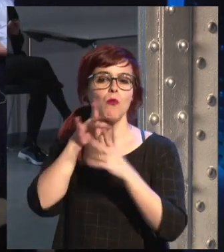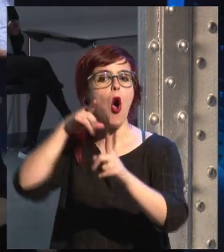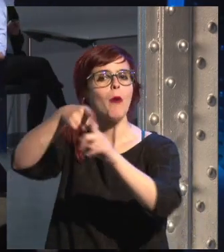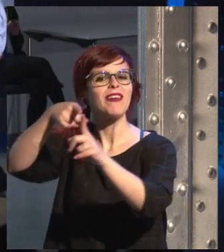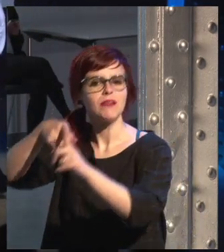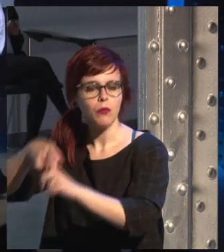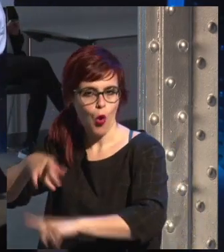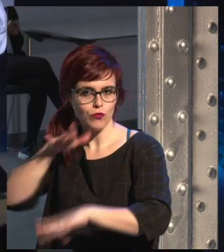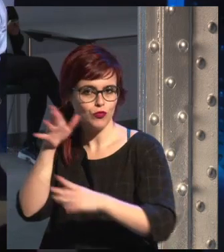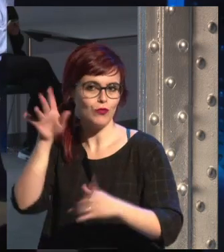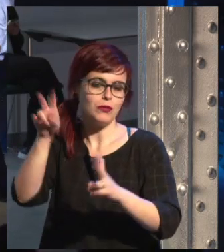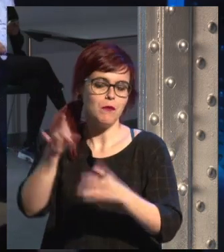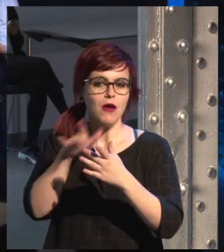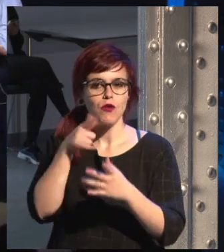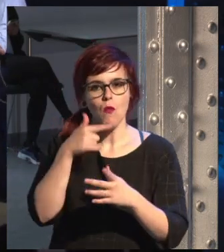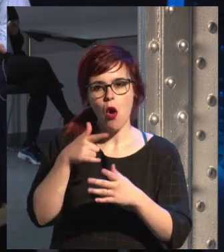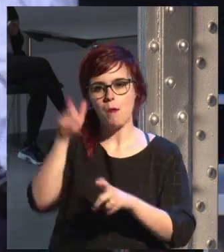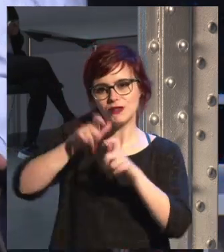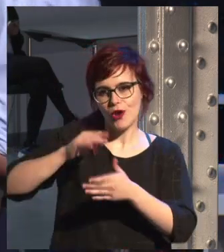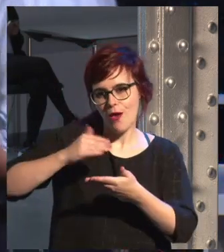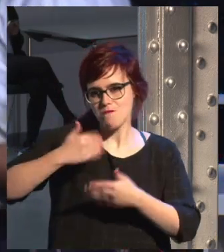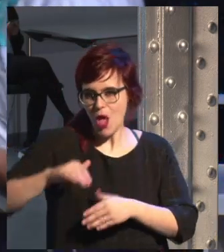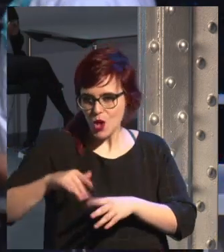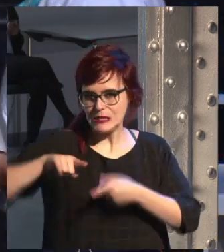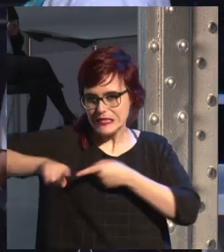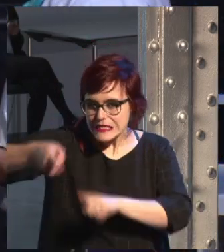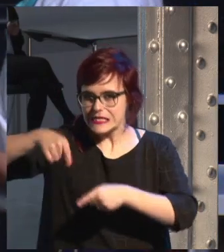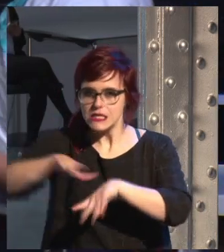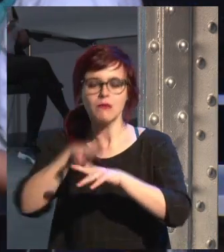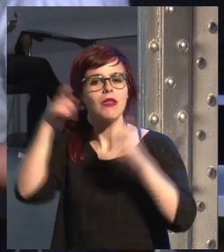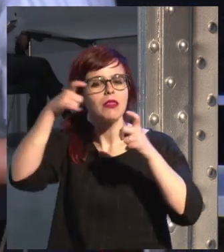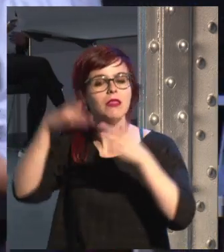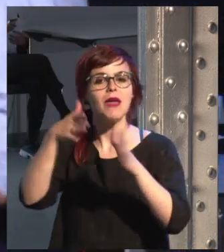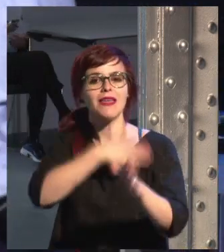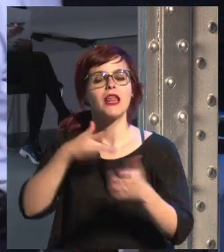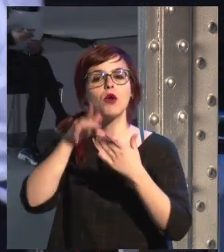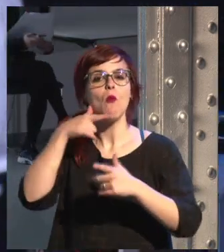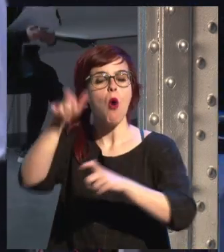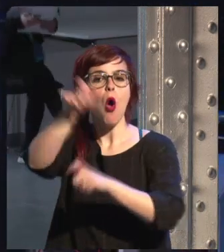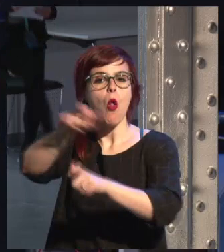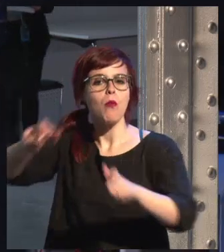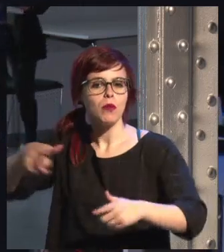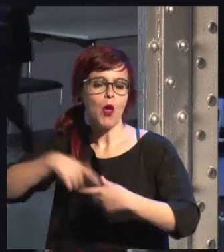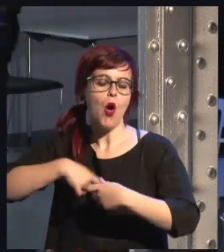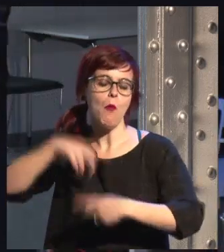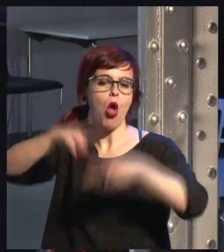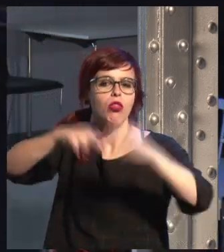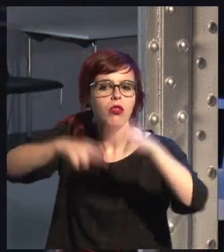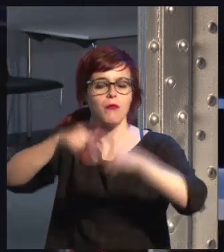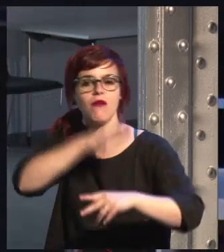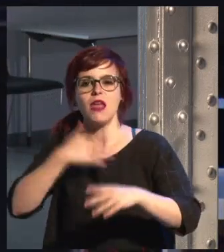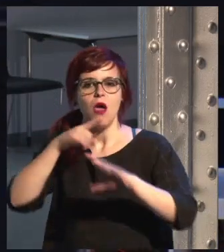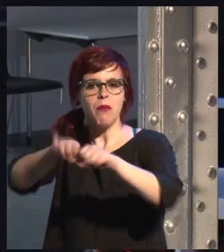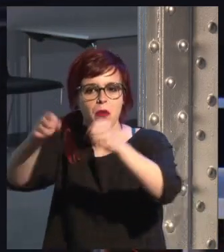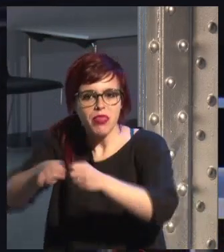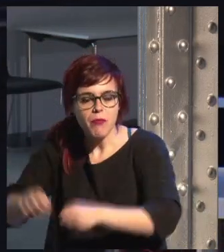misiones dentro de esta trama, donde, bueno, hay unos malos, entre comillas, que pretenden acabar con la civilización a partir de destruir, de acabar